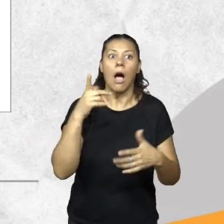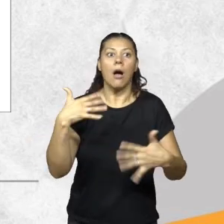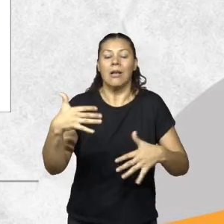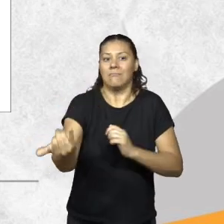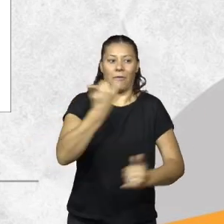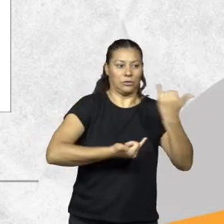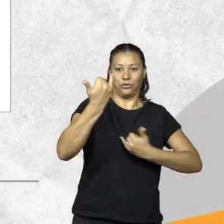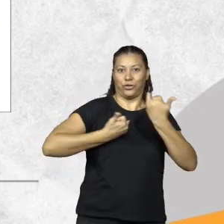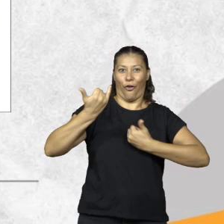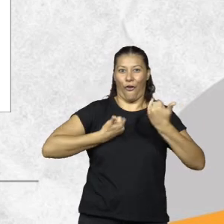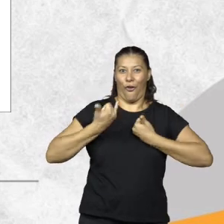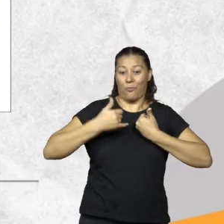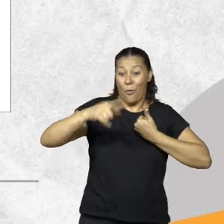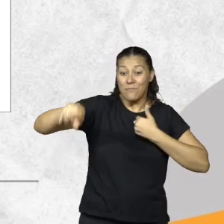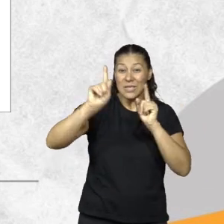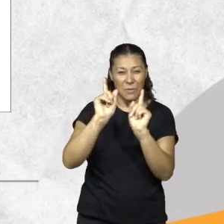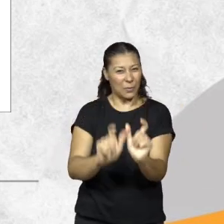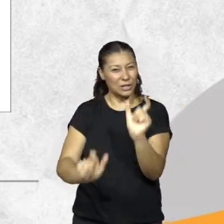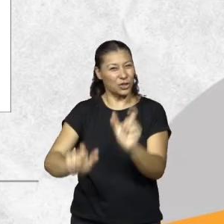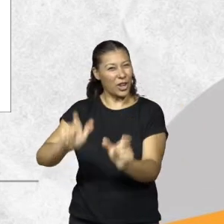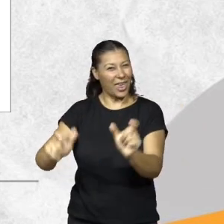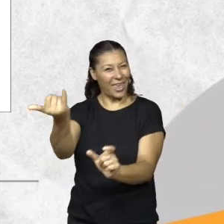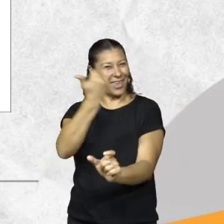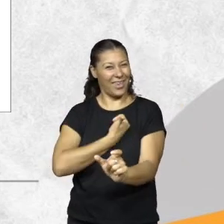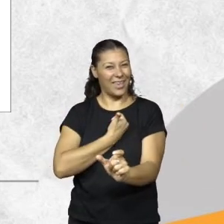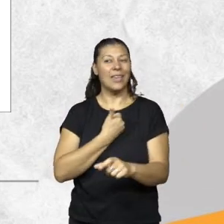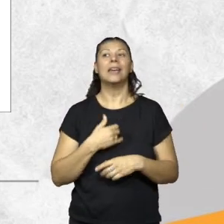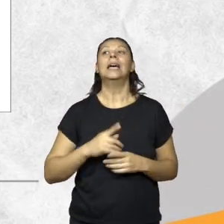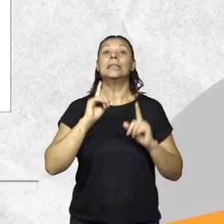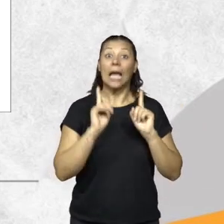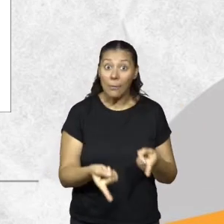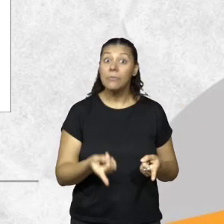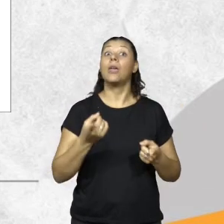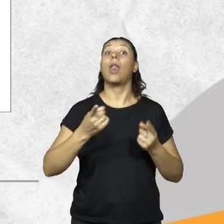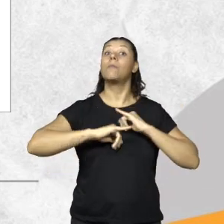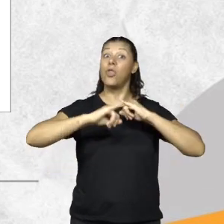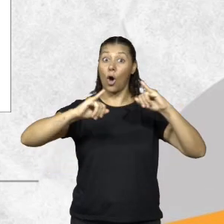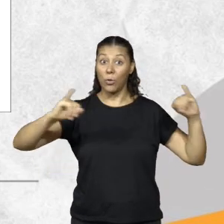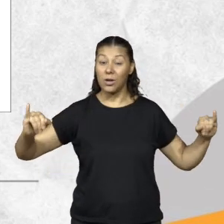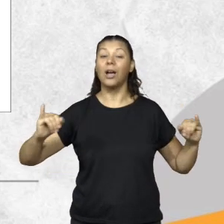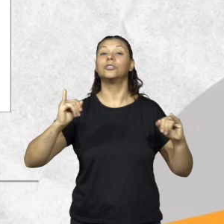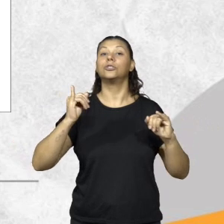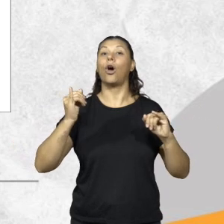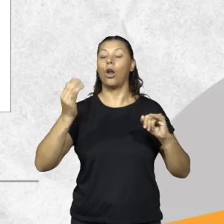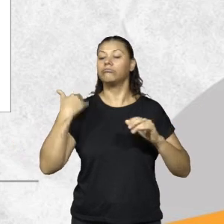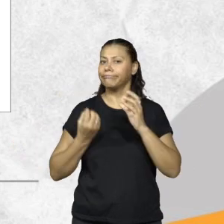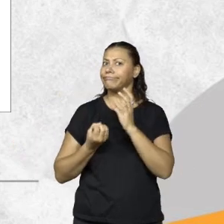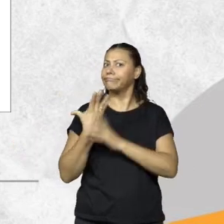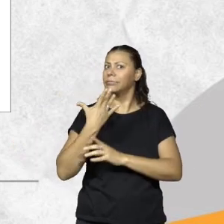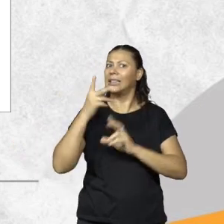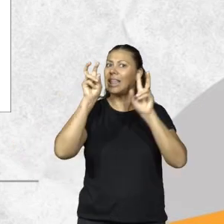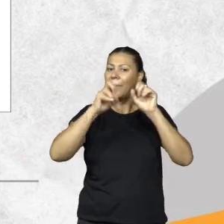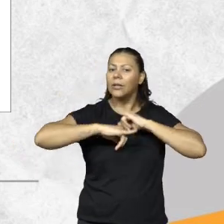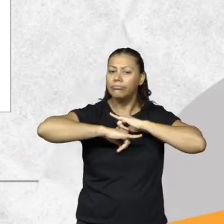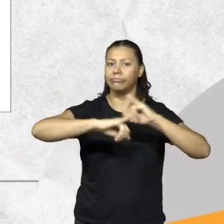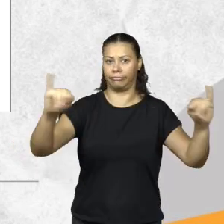ven, es importante también que los medios de comunicación empiezan a difundir la temática. Y esto creo